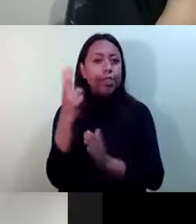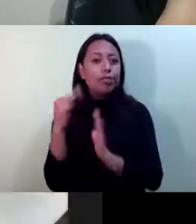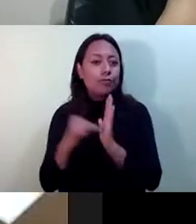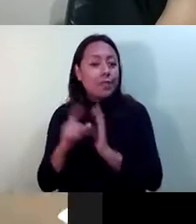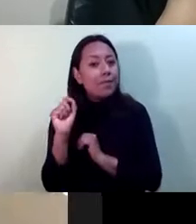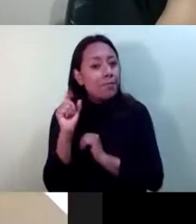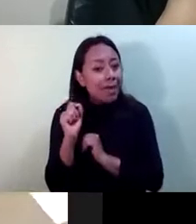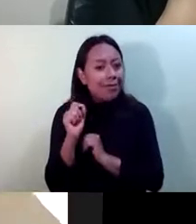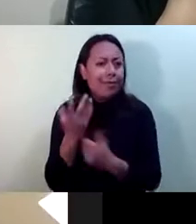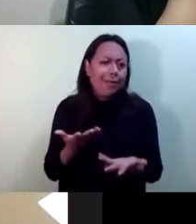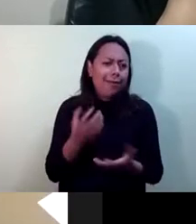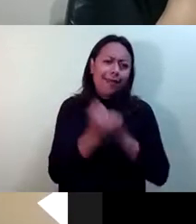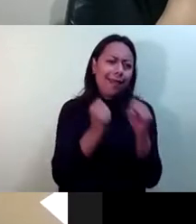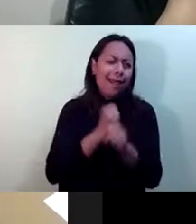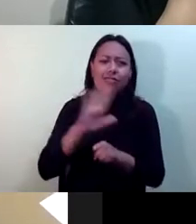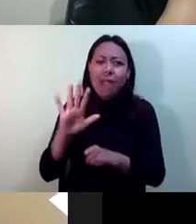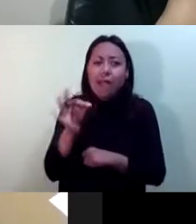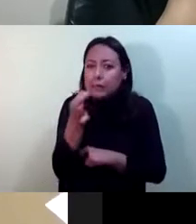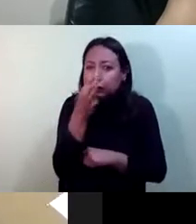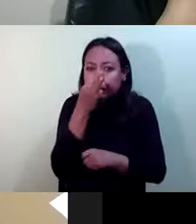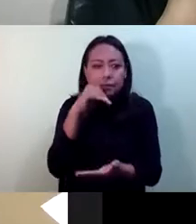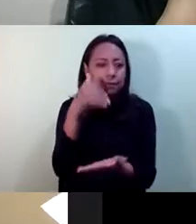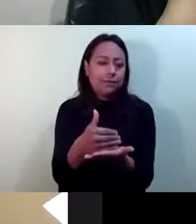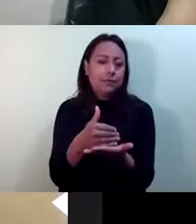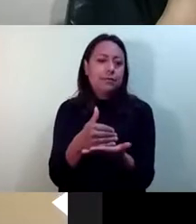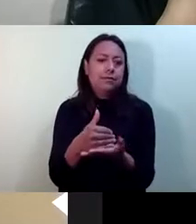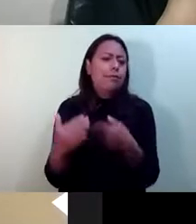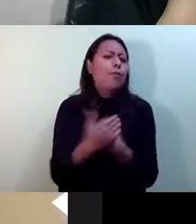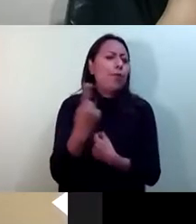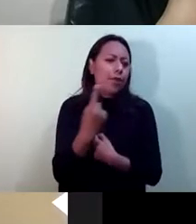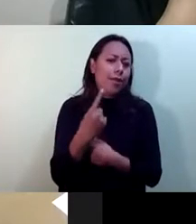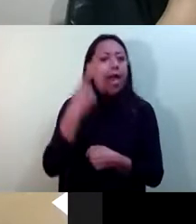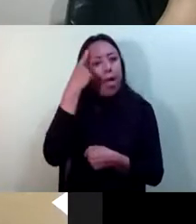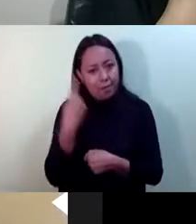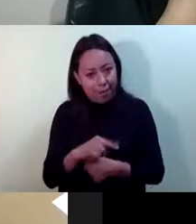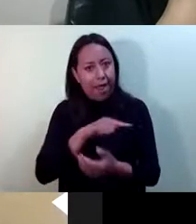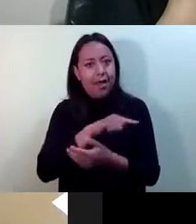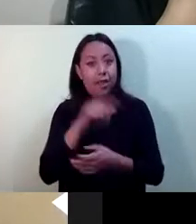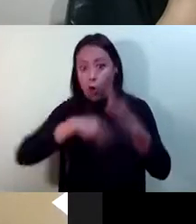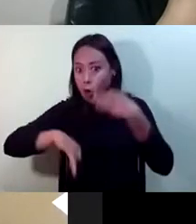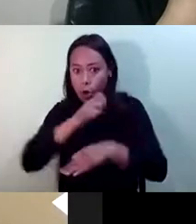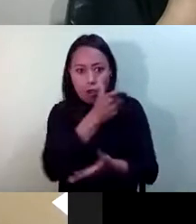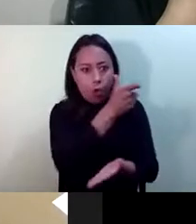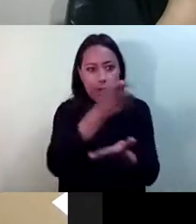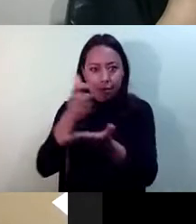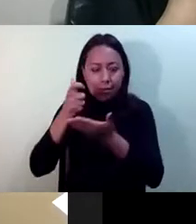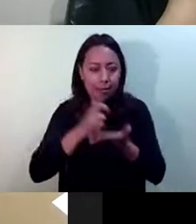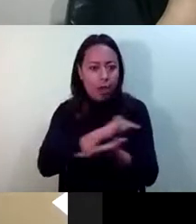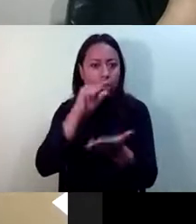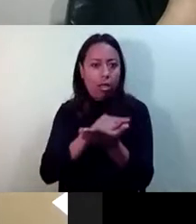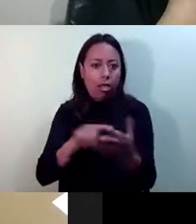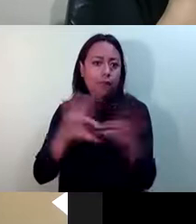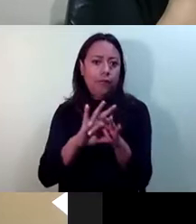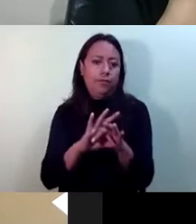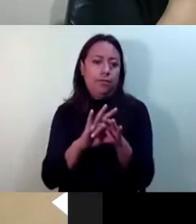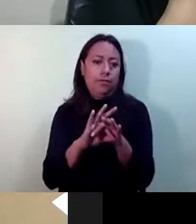año. ¿Y por qué? Pues para legitimar todos los recursos y que se sobresea